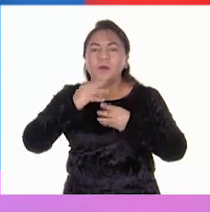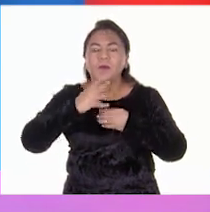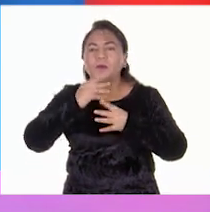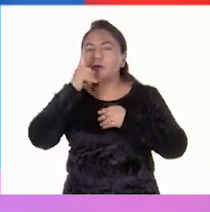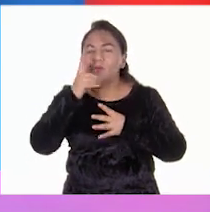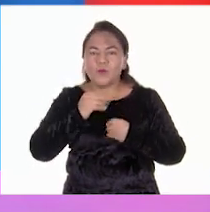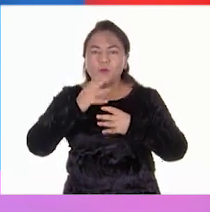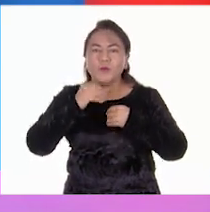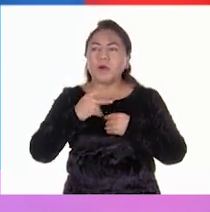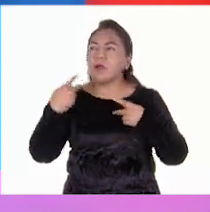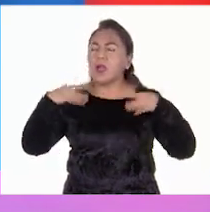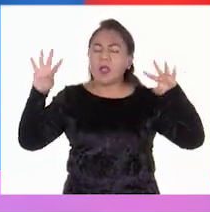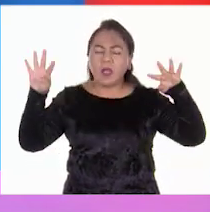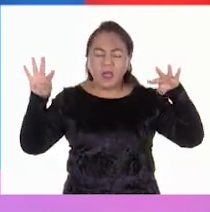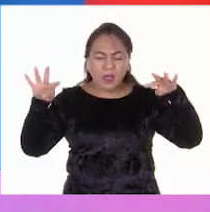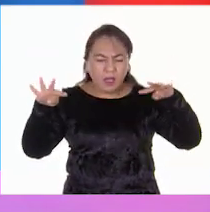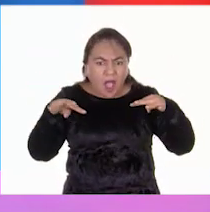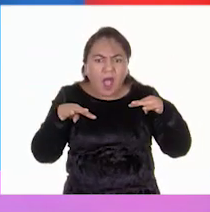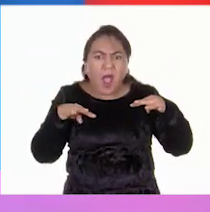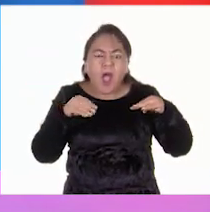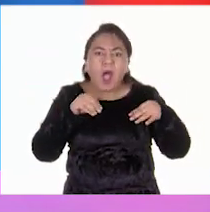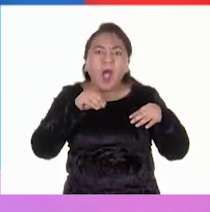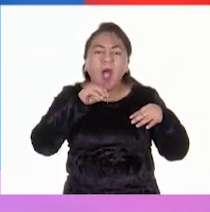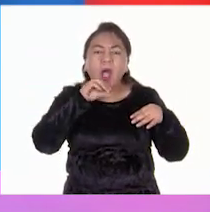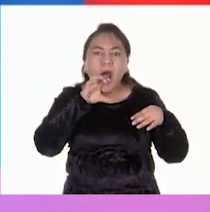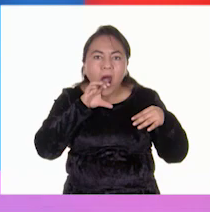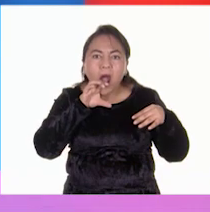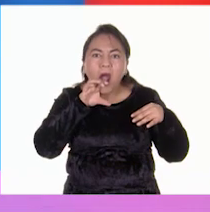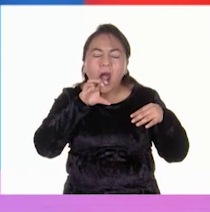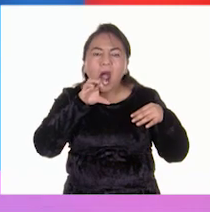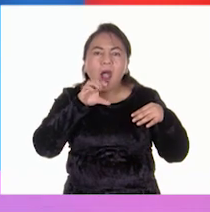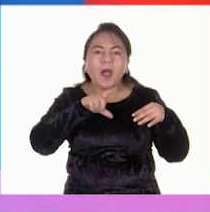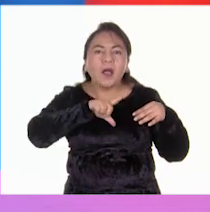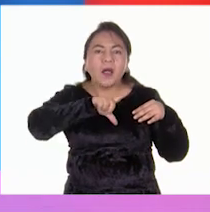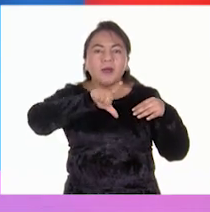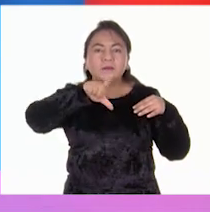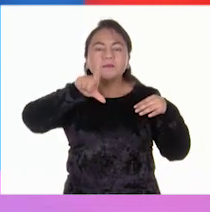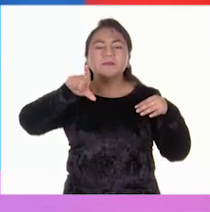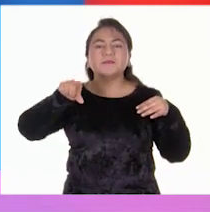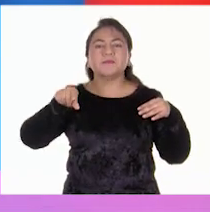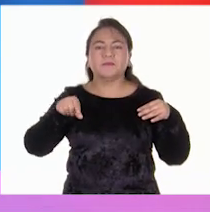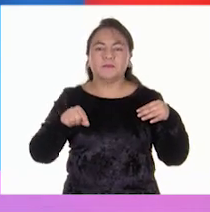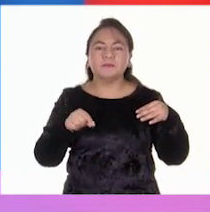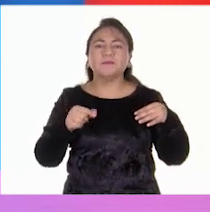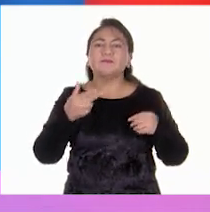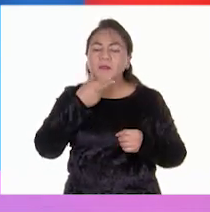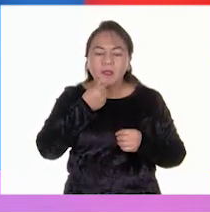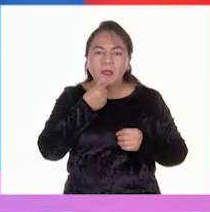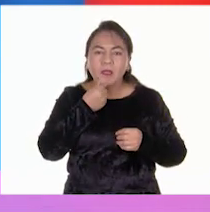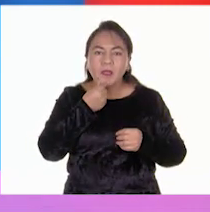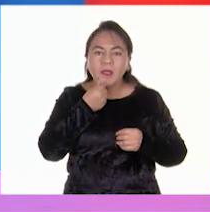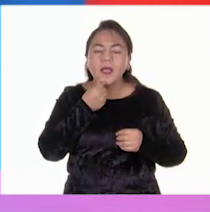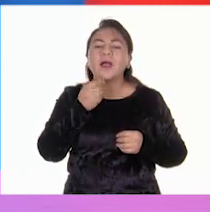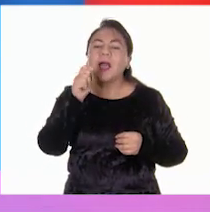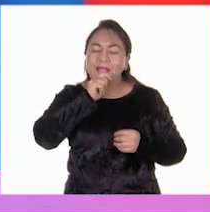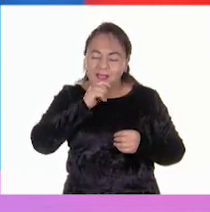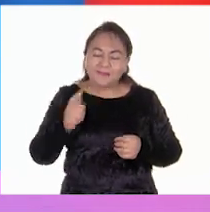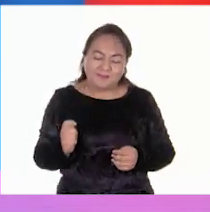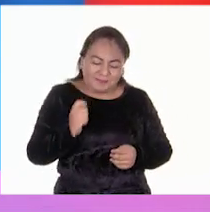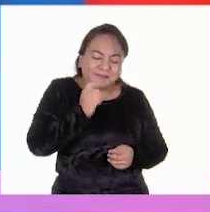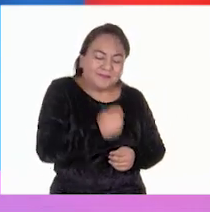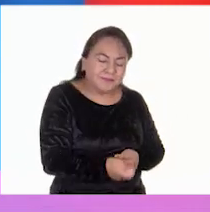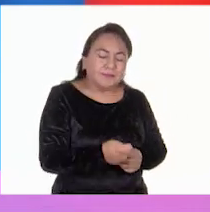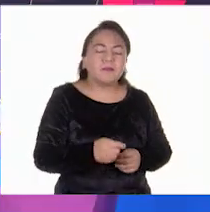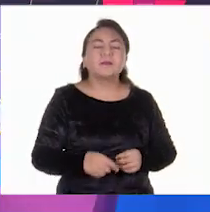El tumulto se sorprende. Un momento después, el hombre le da una paleta al niño.